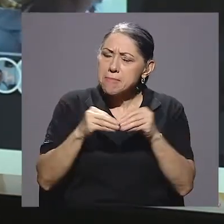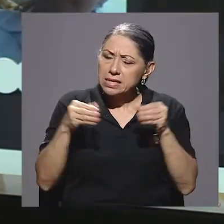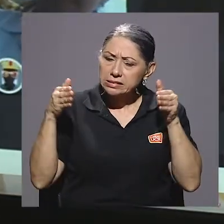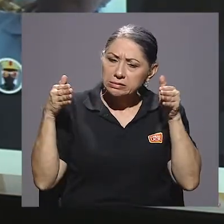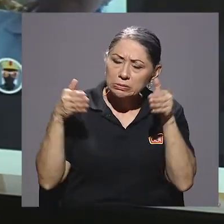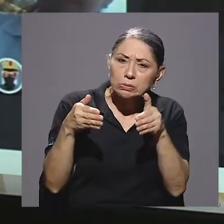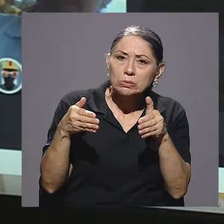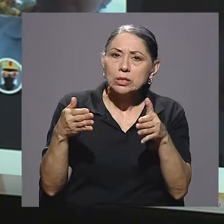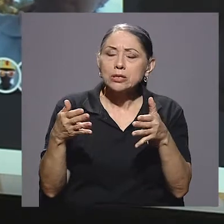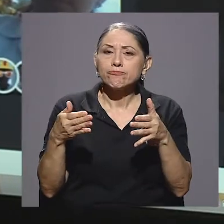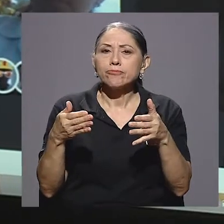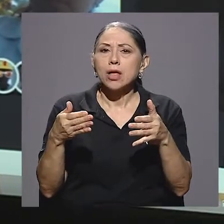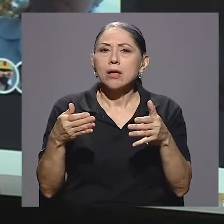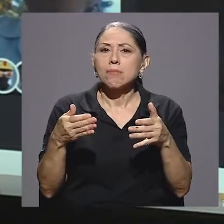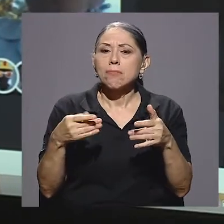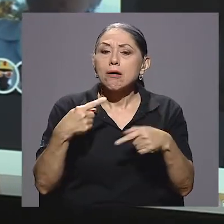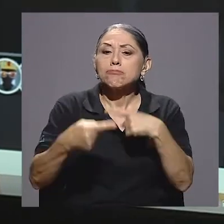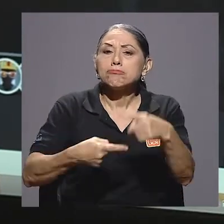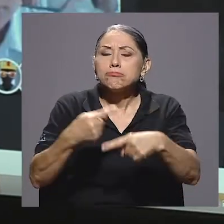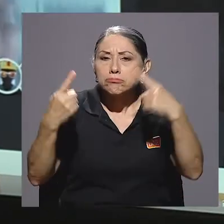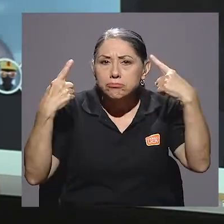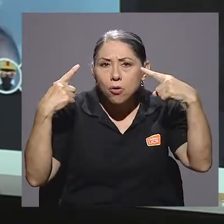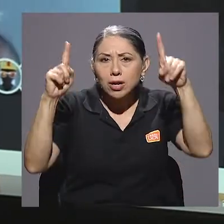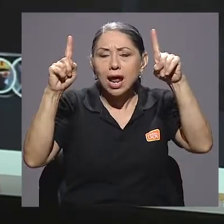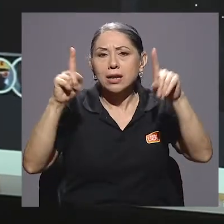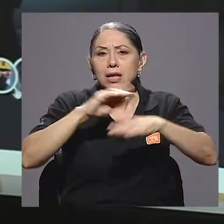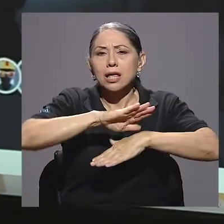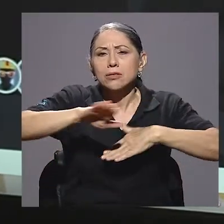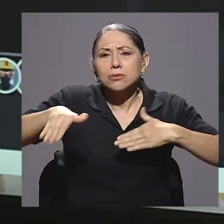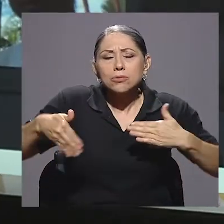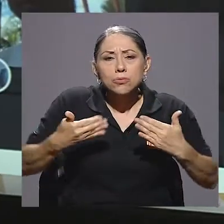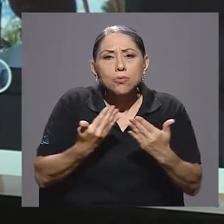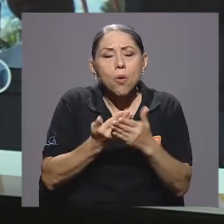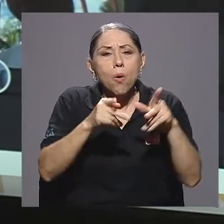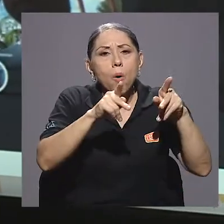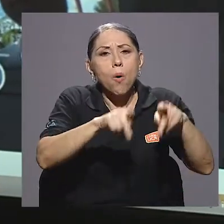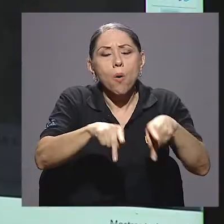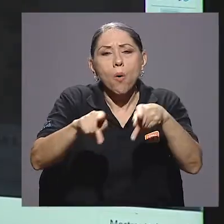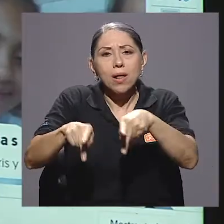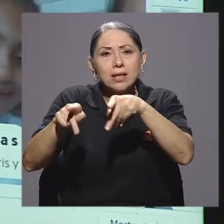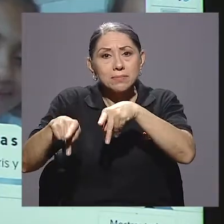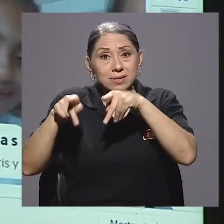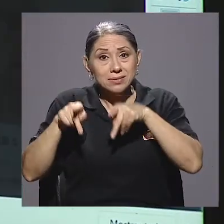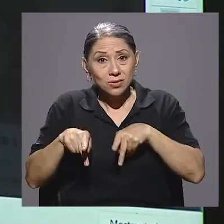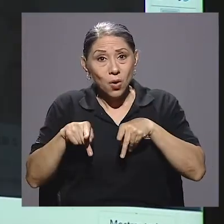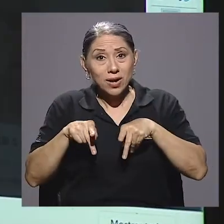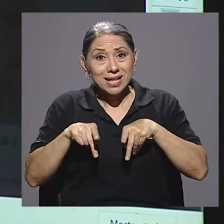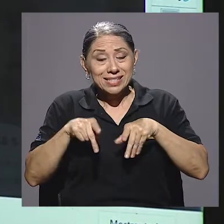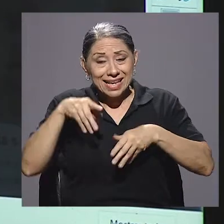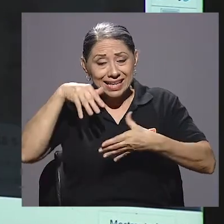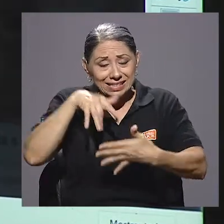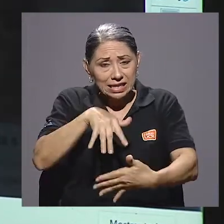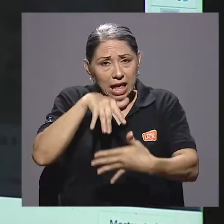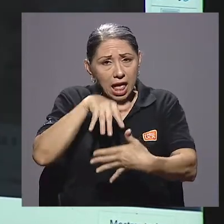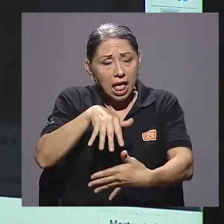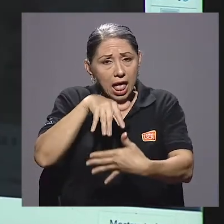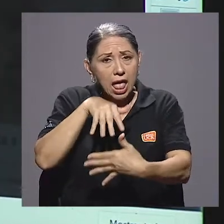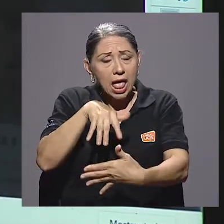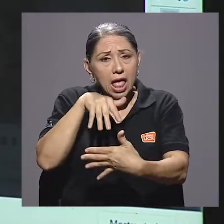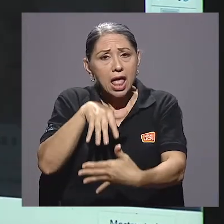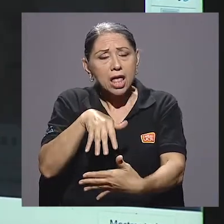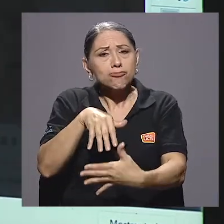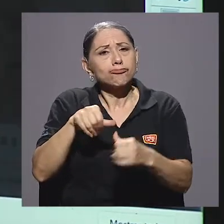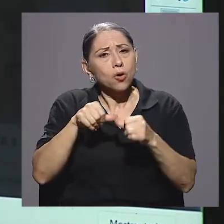dedicarse un poco para lograr que todas las personas que se encuentren en el sistema